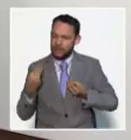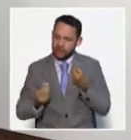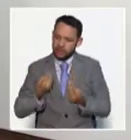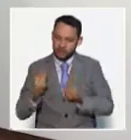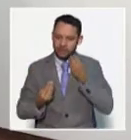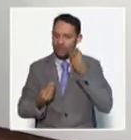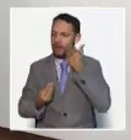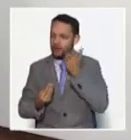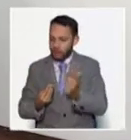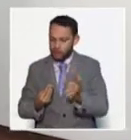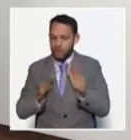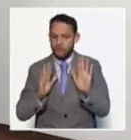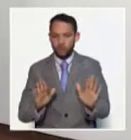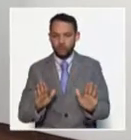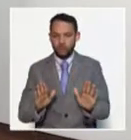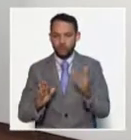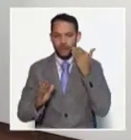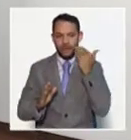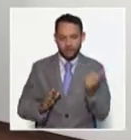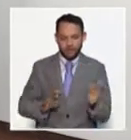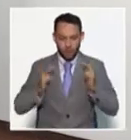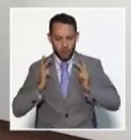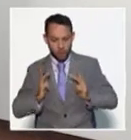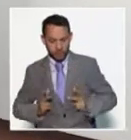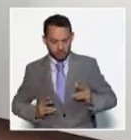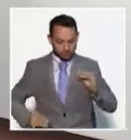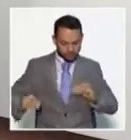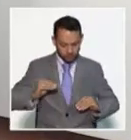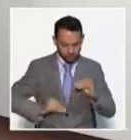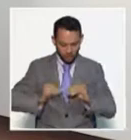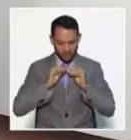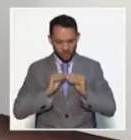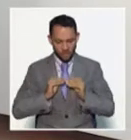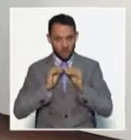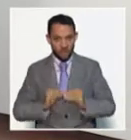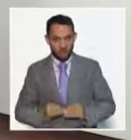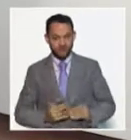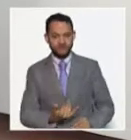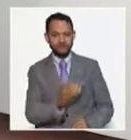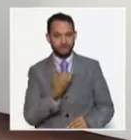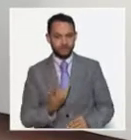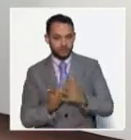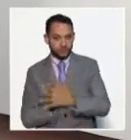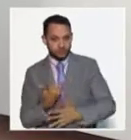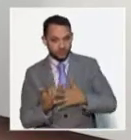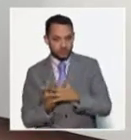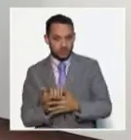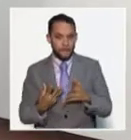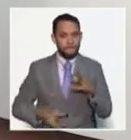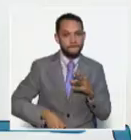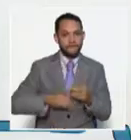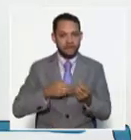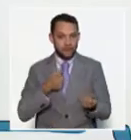mujeres en sus órganos genitales femeninos cuáles son esas estructuras que la doctora acaba de mencionar de manera rápida pero vamos a apoyarnos con